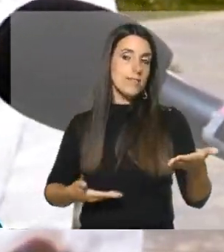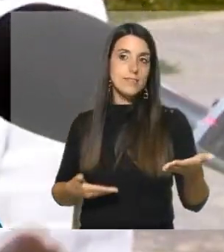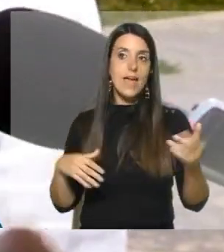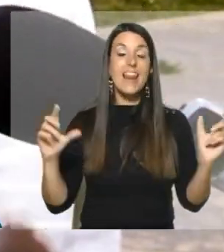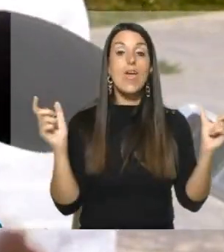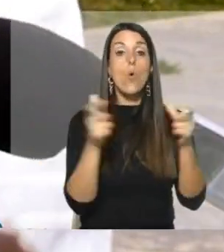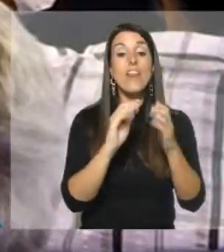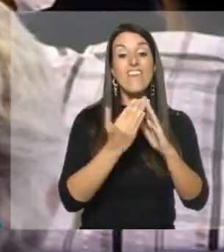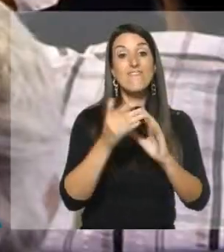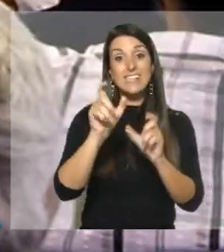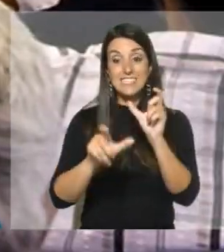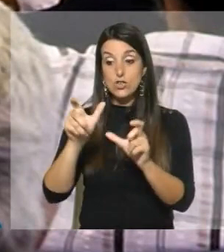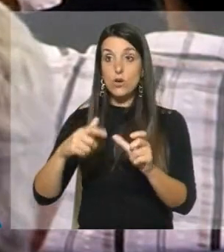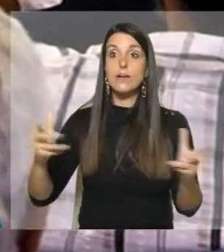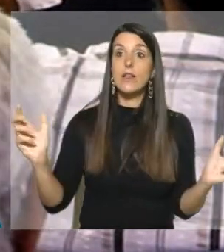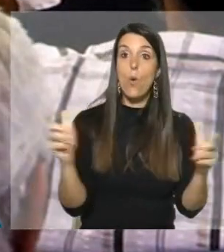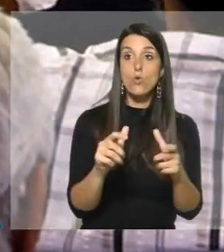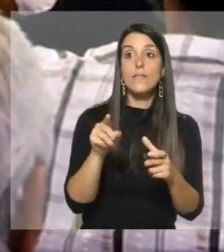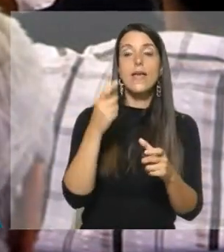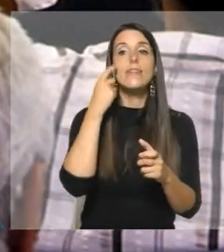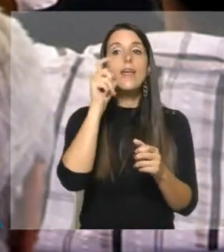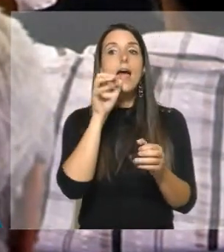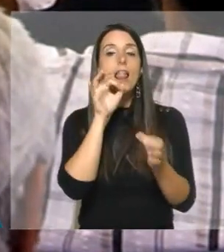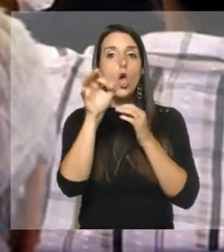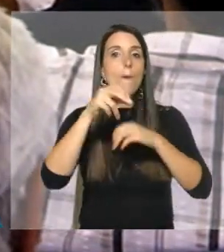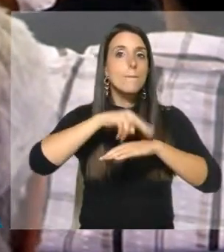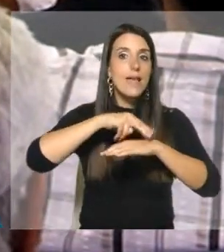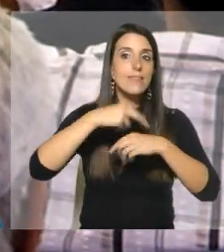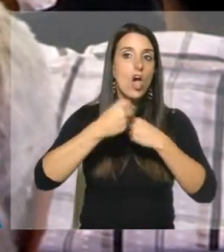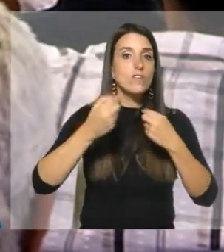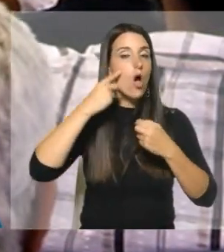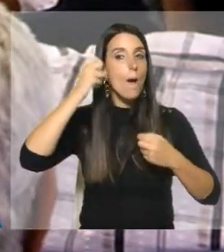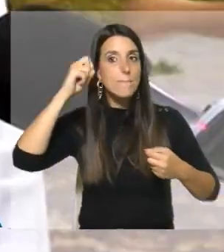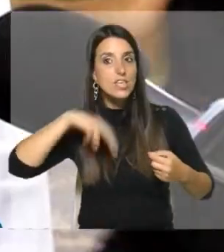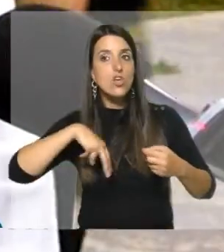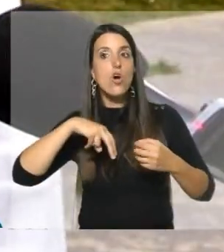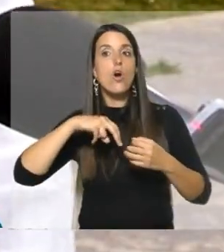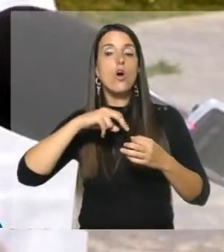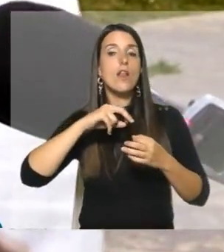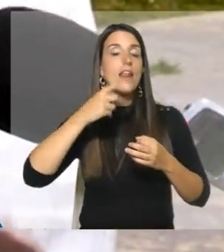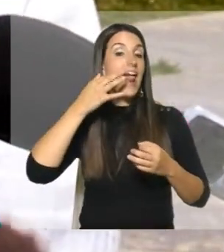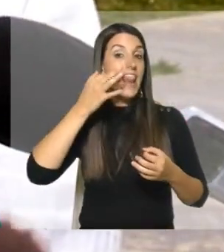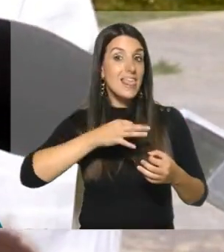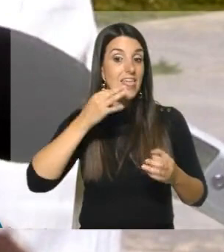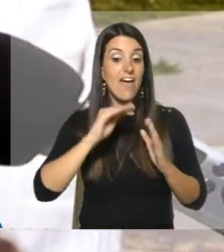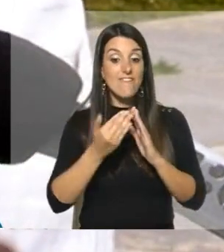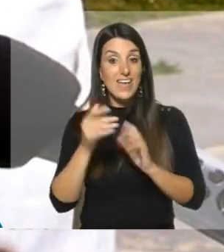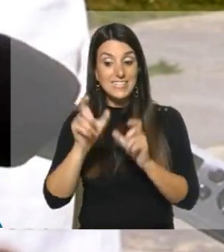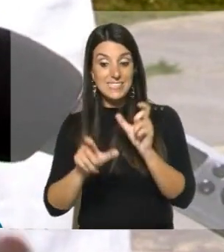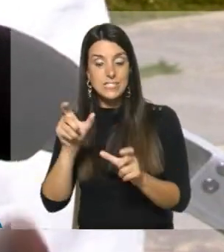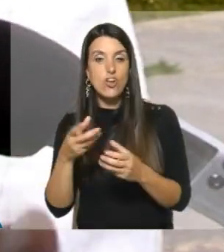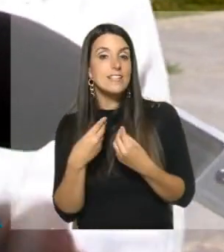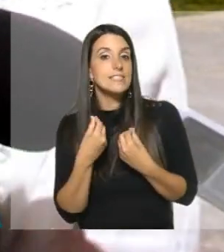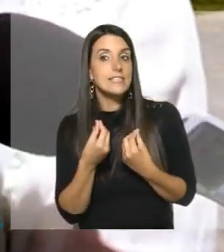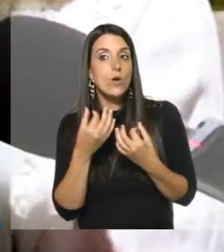reunimos con los vecinos de ahí surgen sugerencias opiniones este la realidad que el vecino vive y